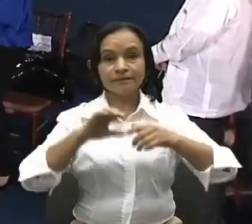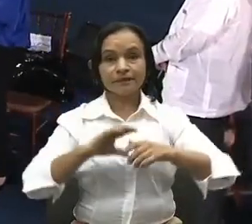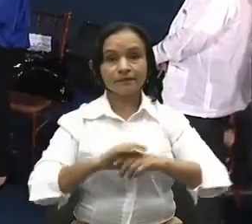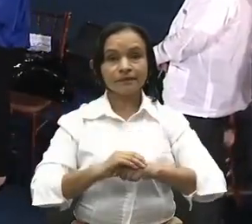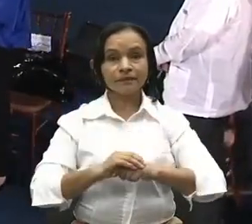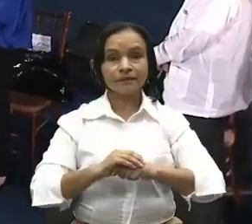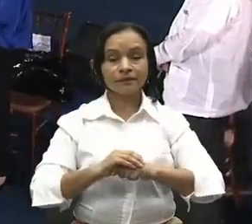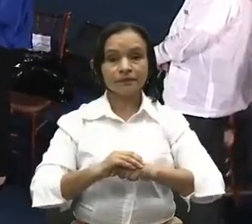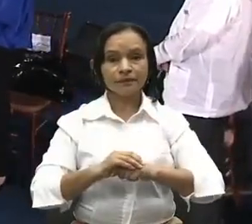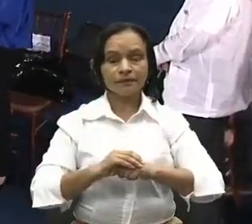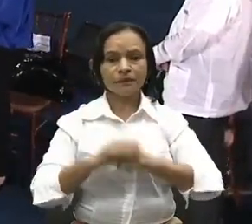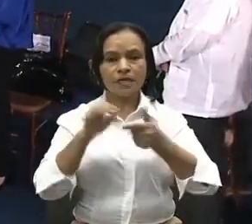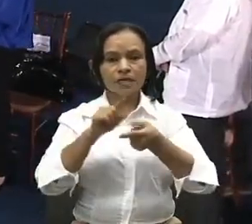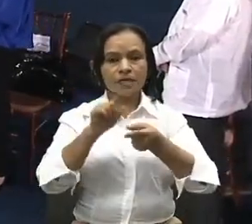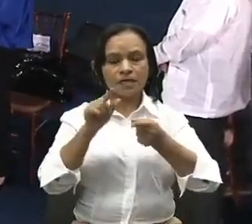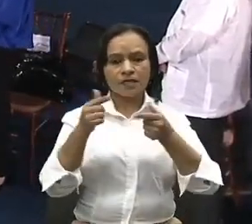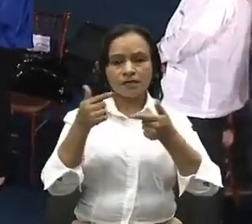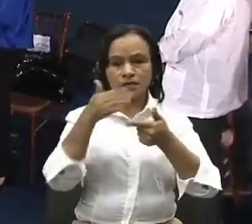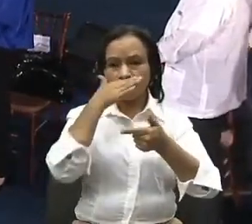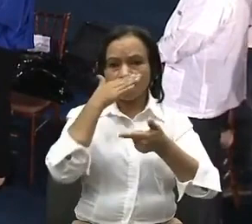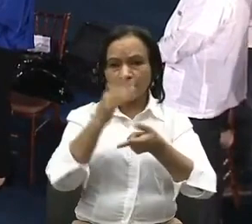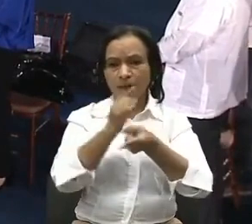Y la contrarrevolución,